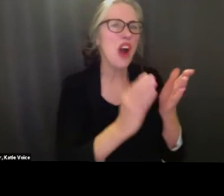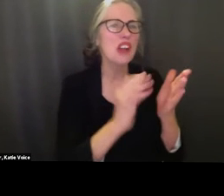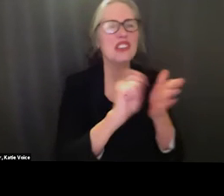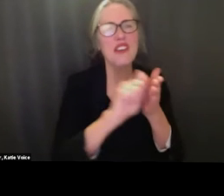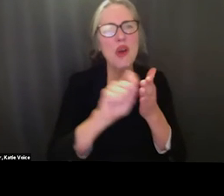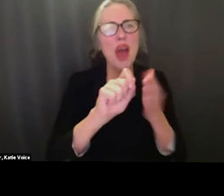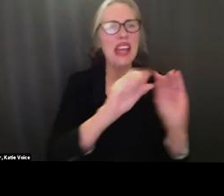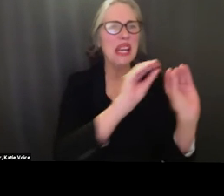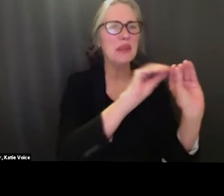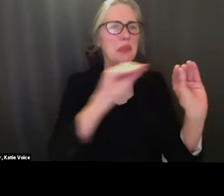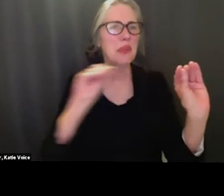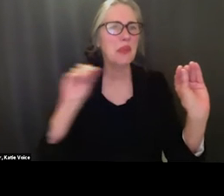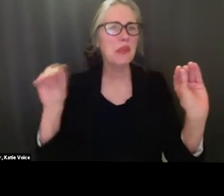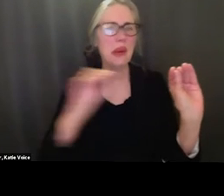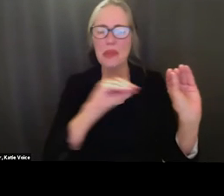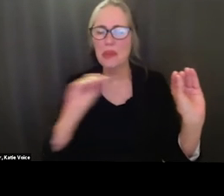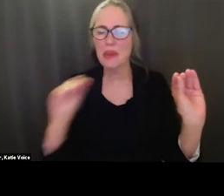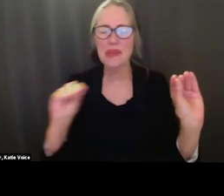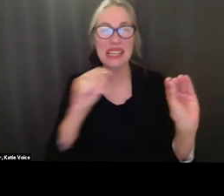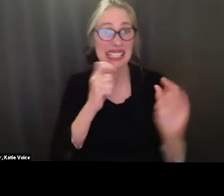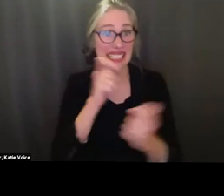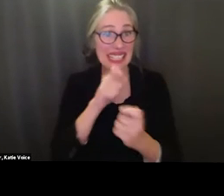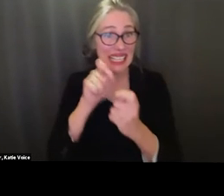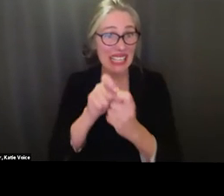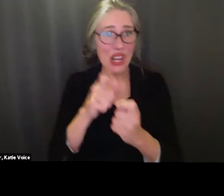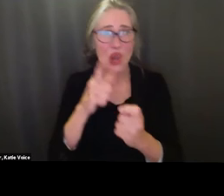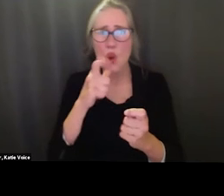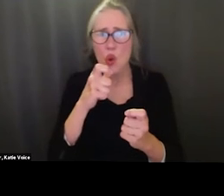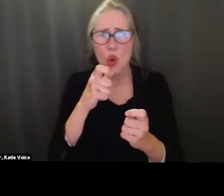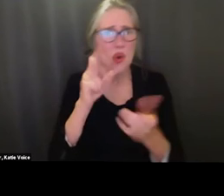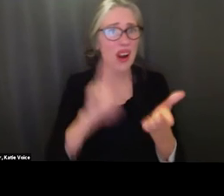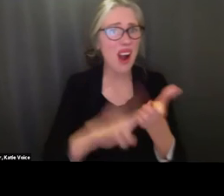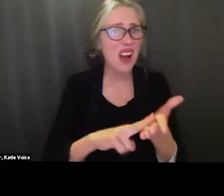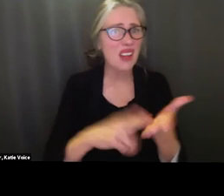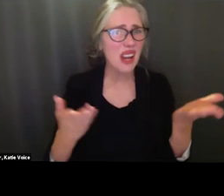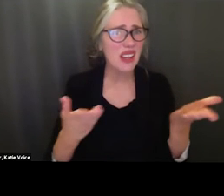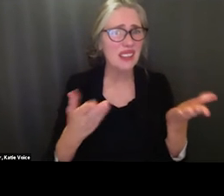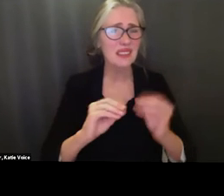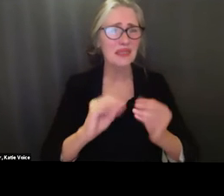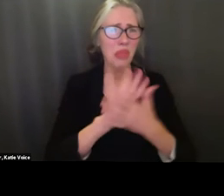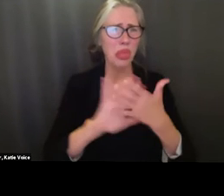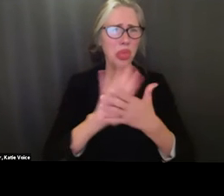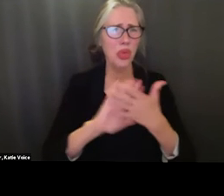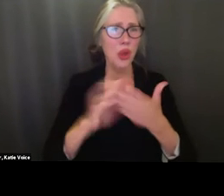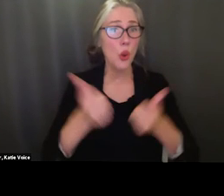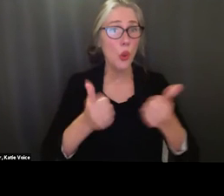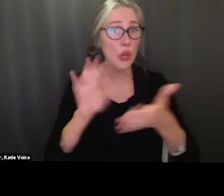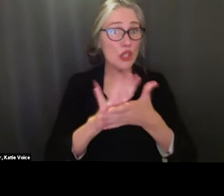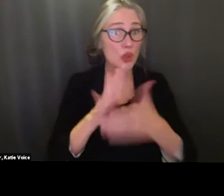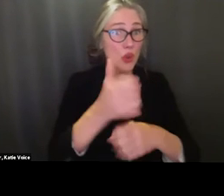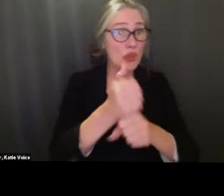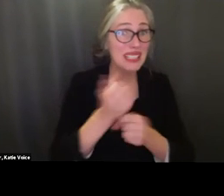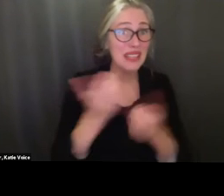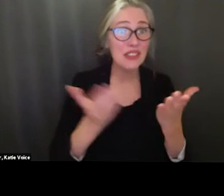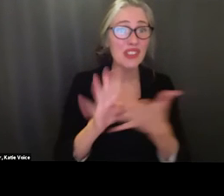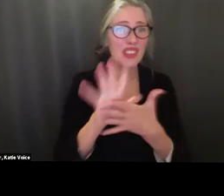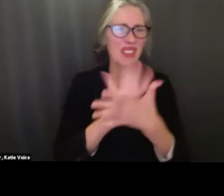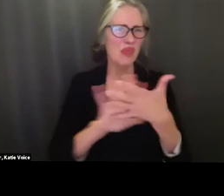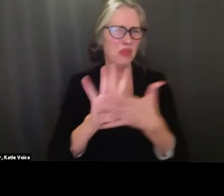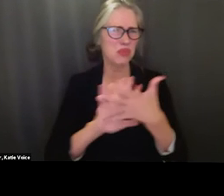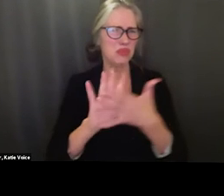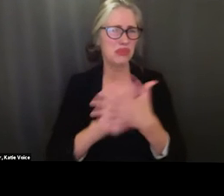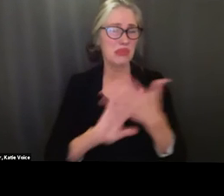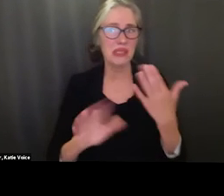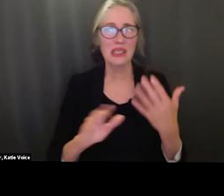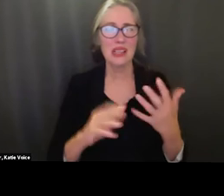lenguaje creativo. No dice exactamente a quién se está contratando o qué escuelas van a recibir qué servicios. No hay